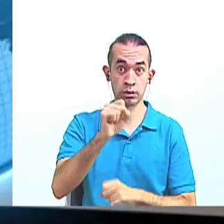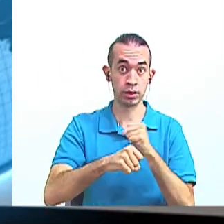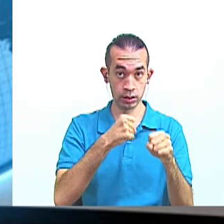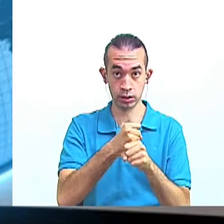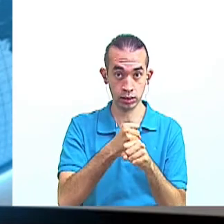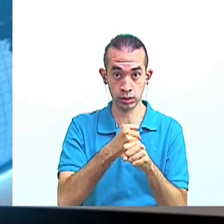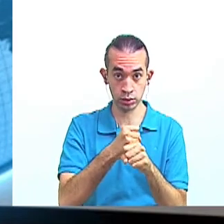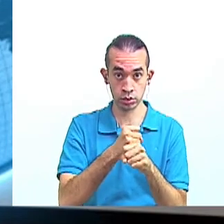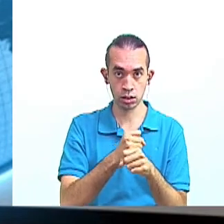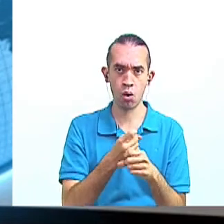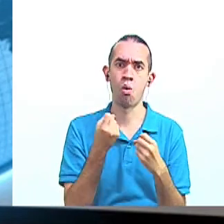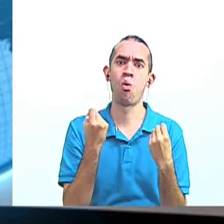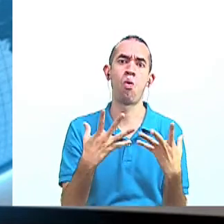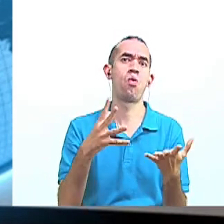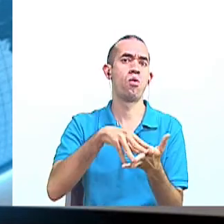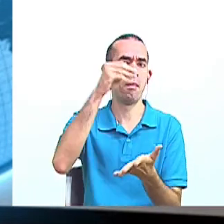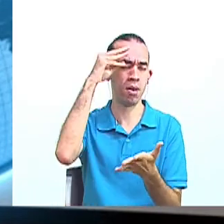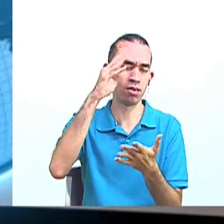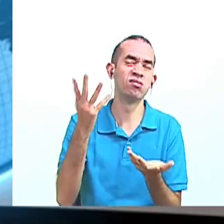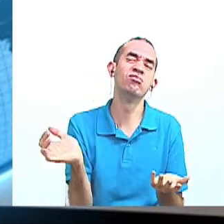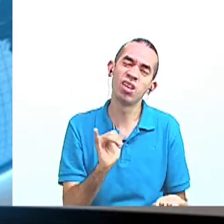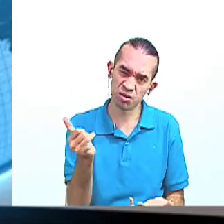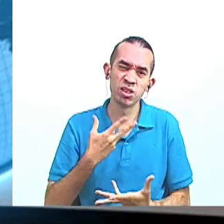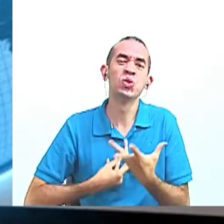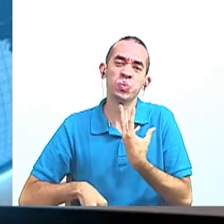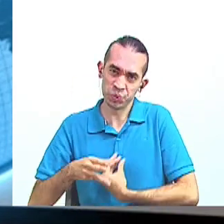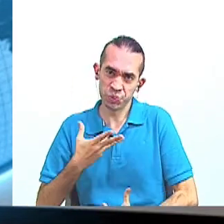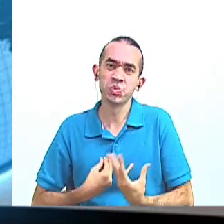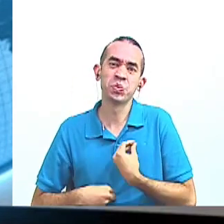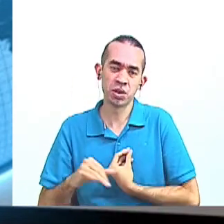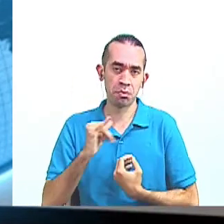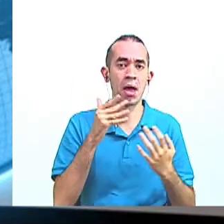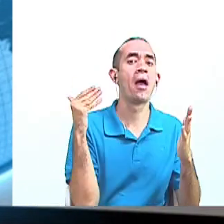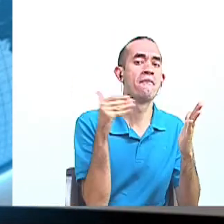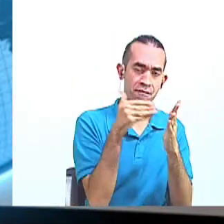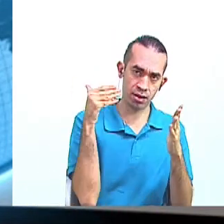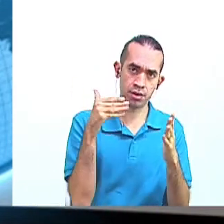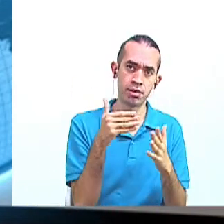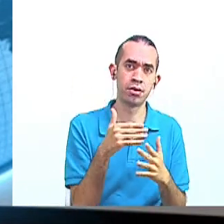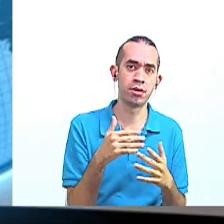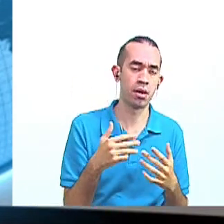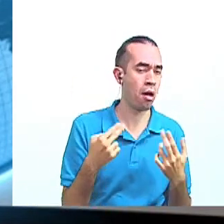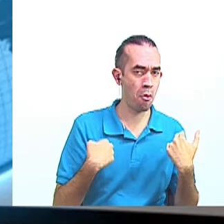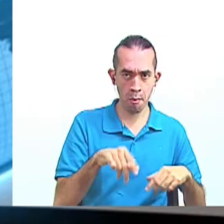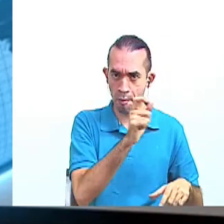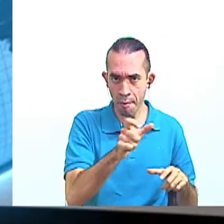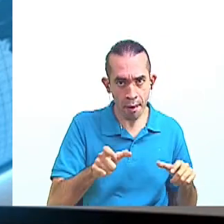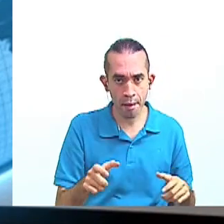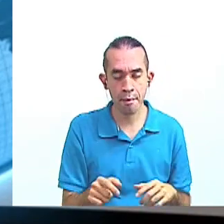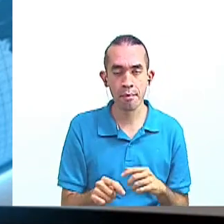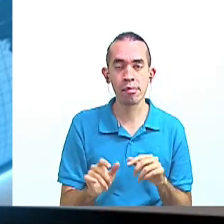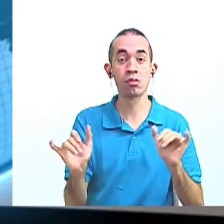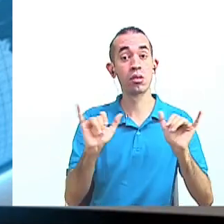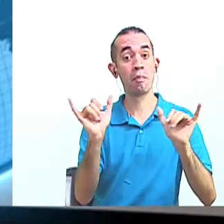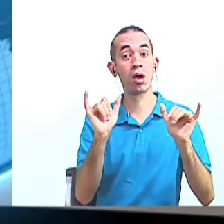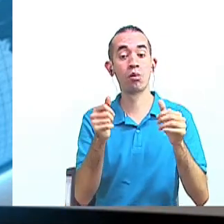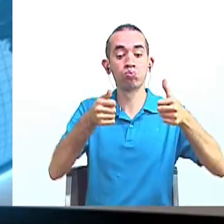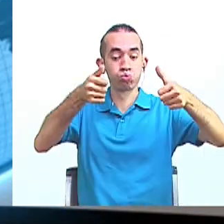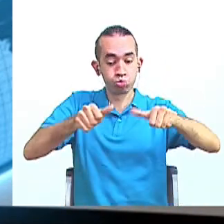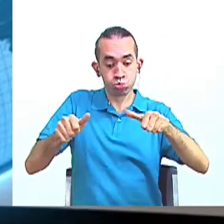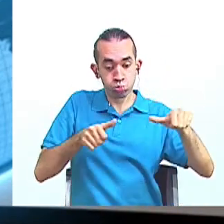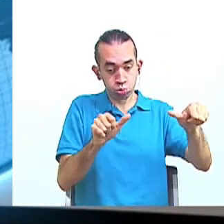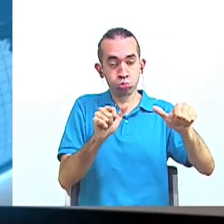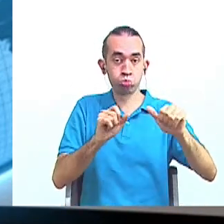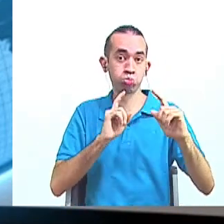lecciones. Efectivamente que hubo sufrimiento y hubo una afectación humana, pero también hubo consenso,